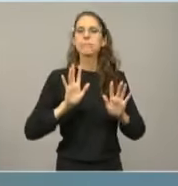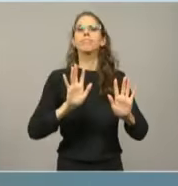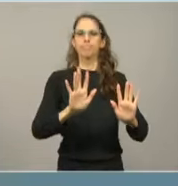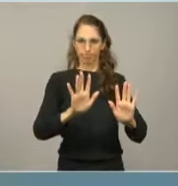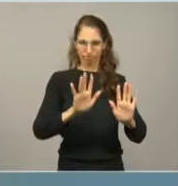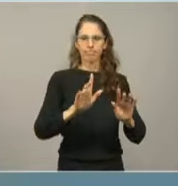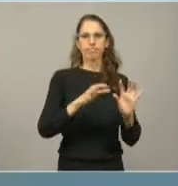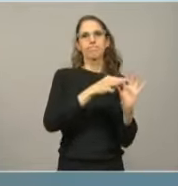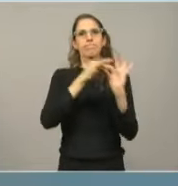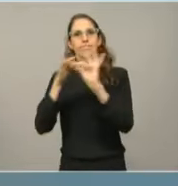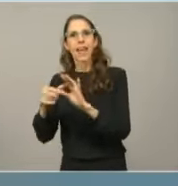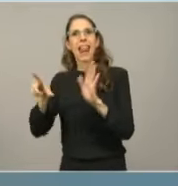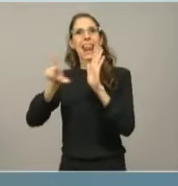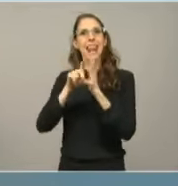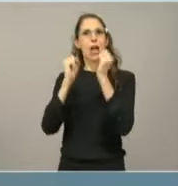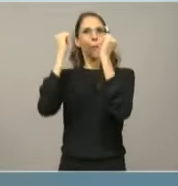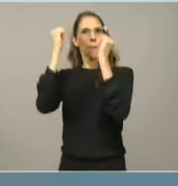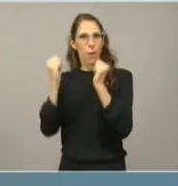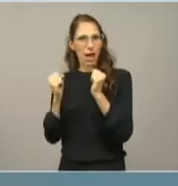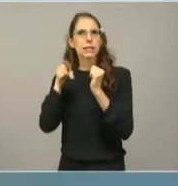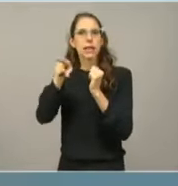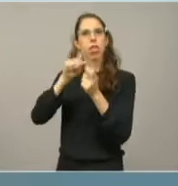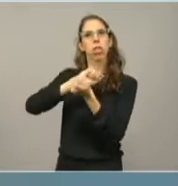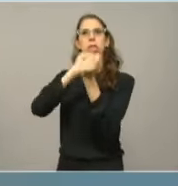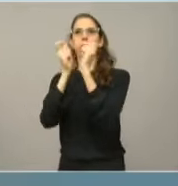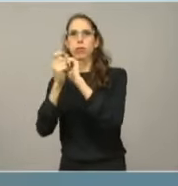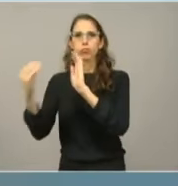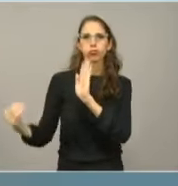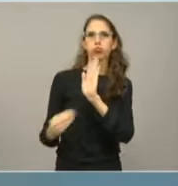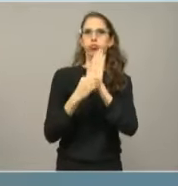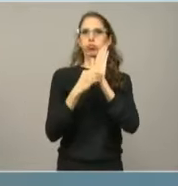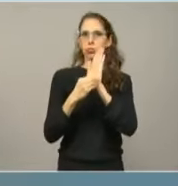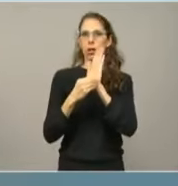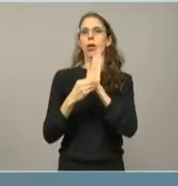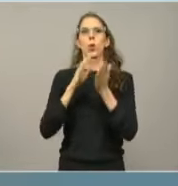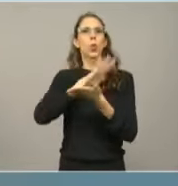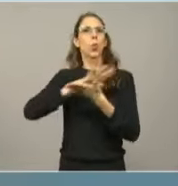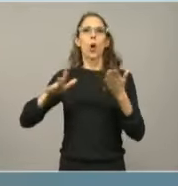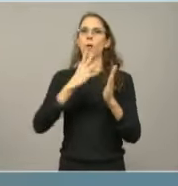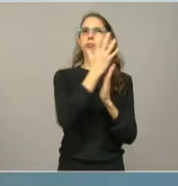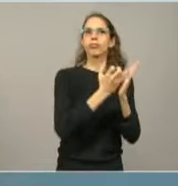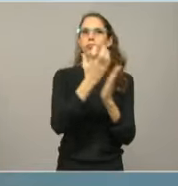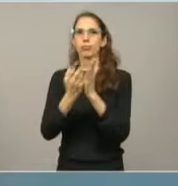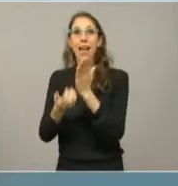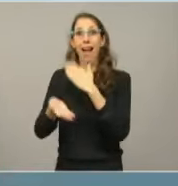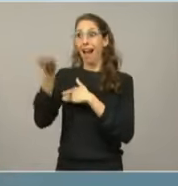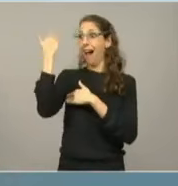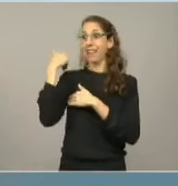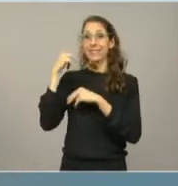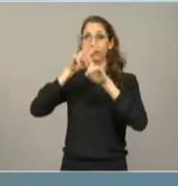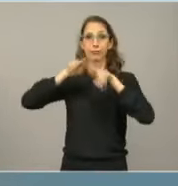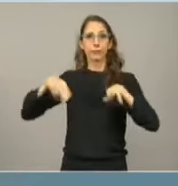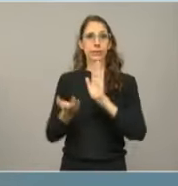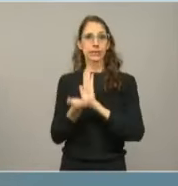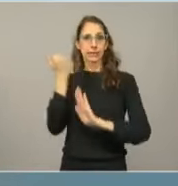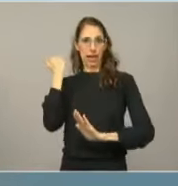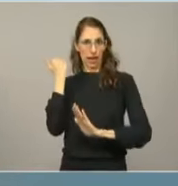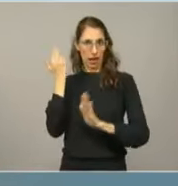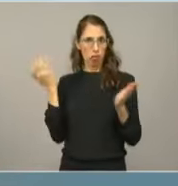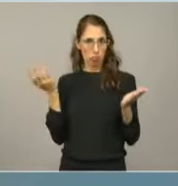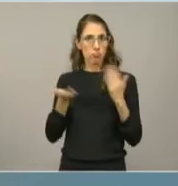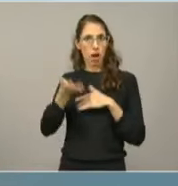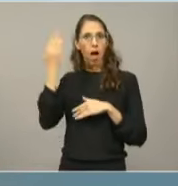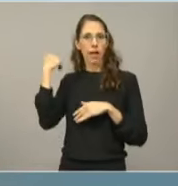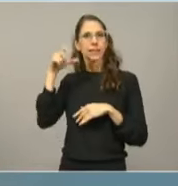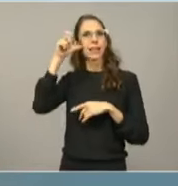junto con la ley bases modifica reincorpora la cuarta categoría había sido eliminado por la modificación que había